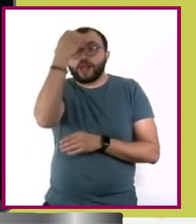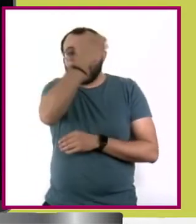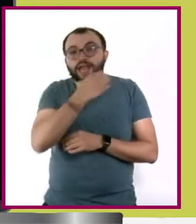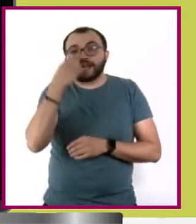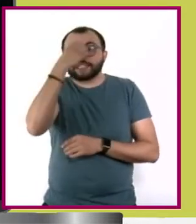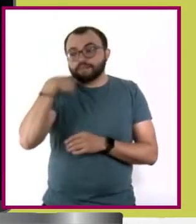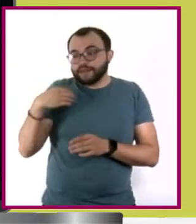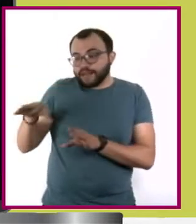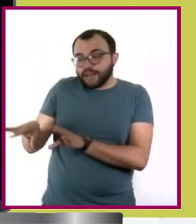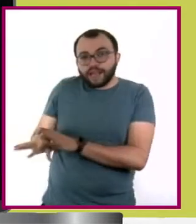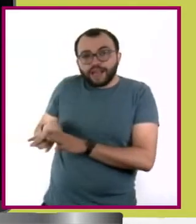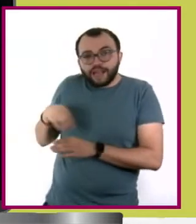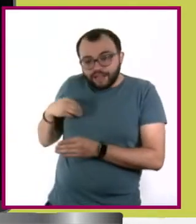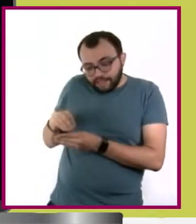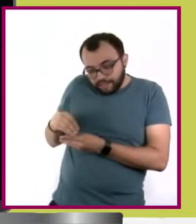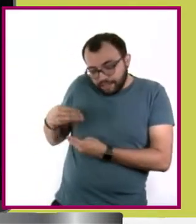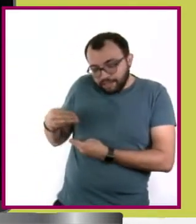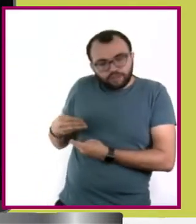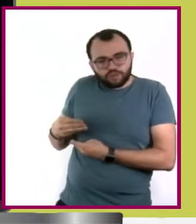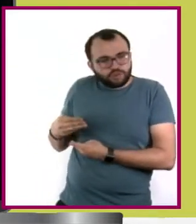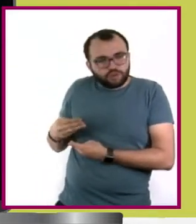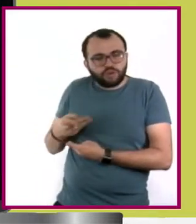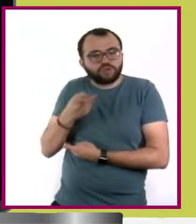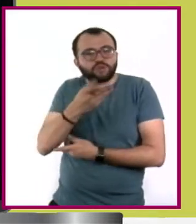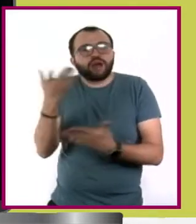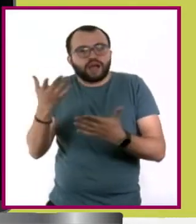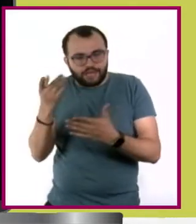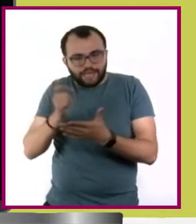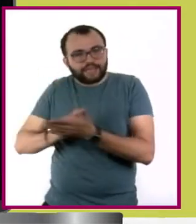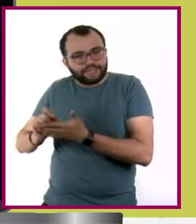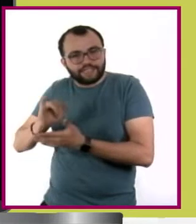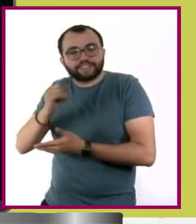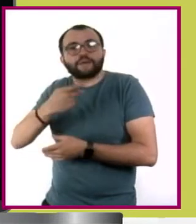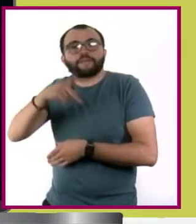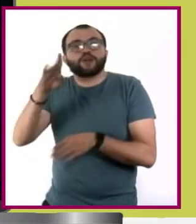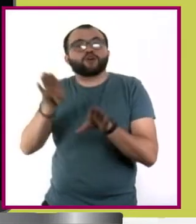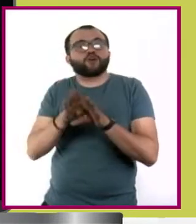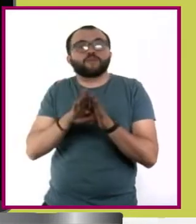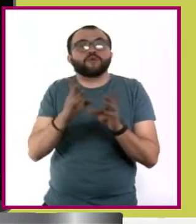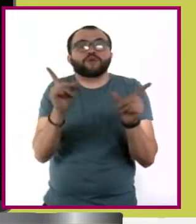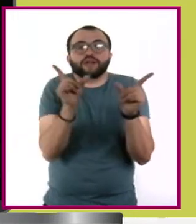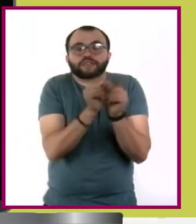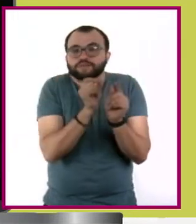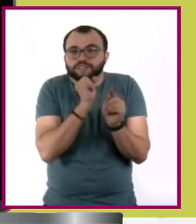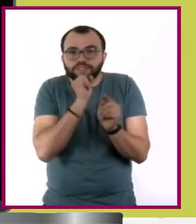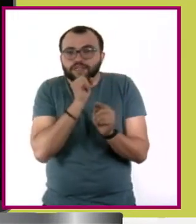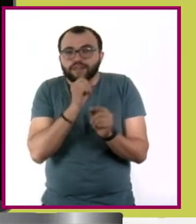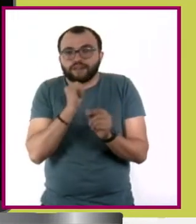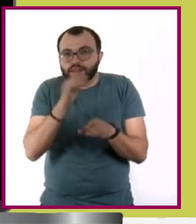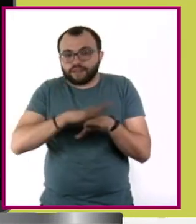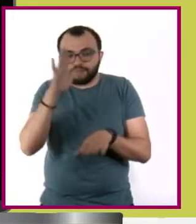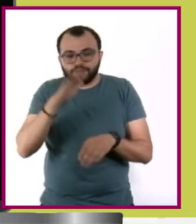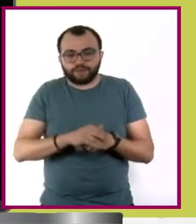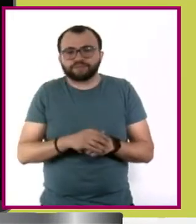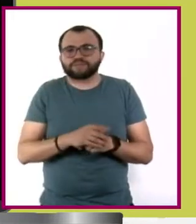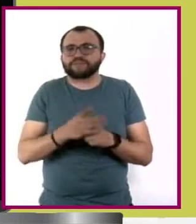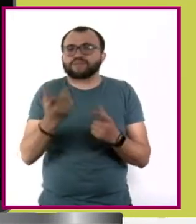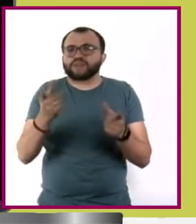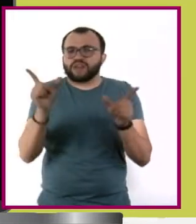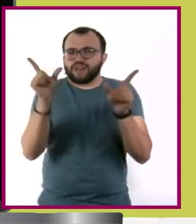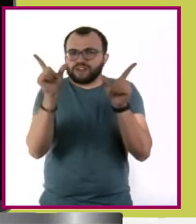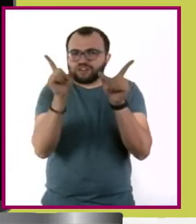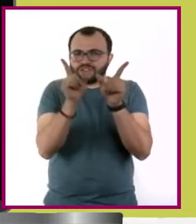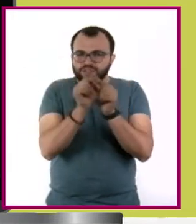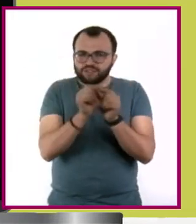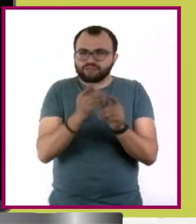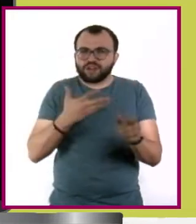nada más a que lo elabores como un ejercicio de resumir. Oye, ¿y los resúmenes son un riesgo para el